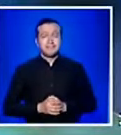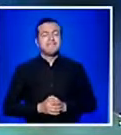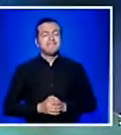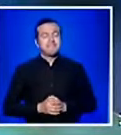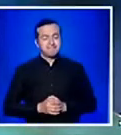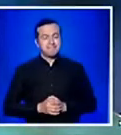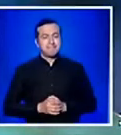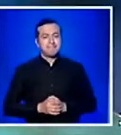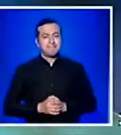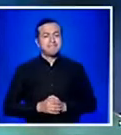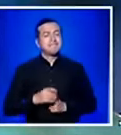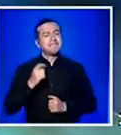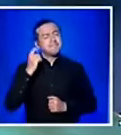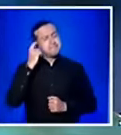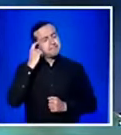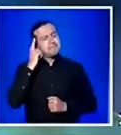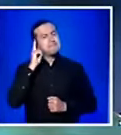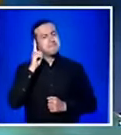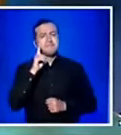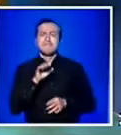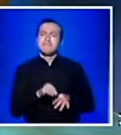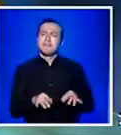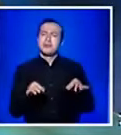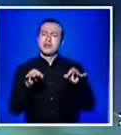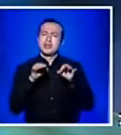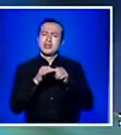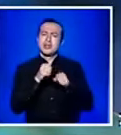Conversábamos con Andrea que nos parece muy interesante este tema de que ellos,